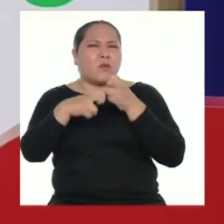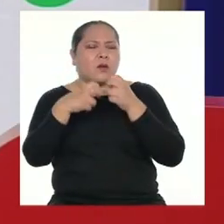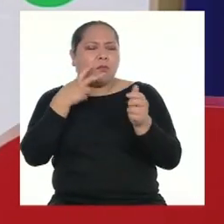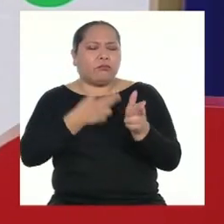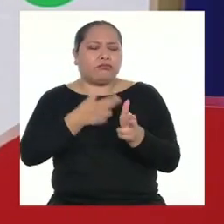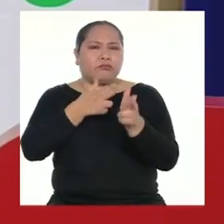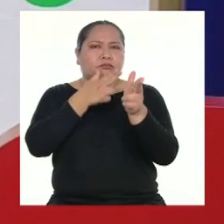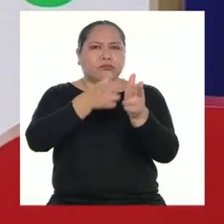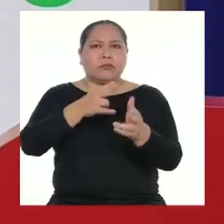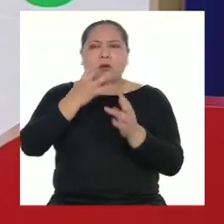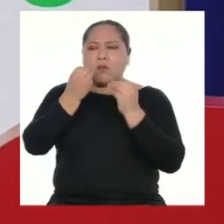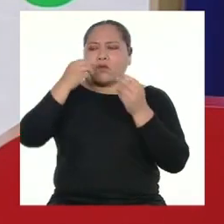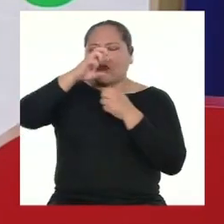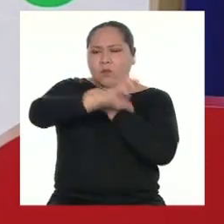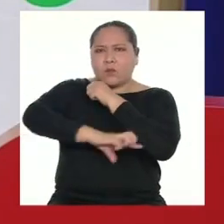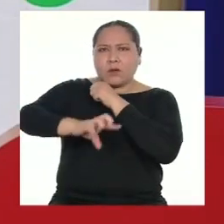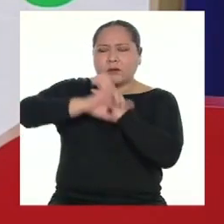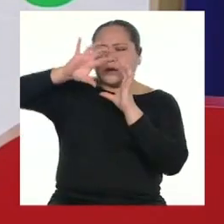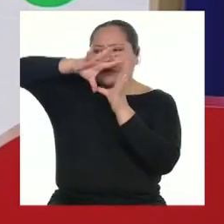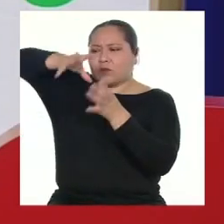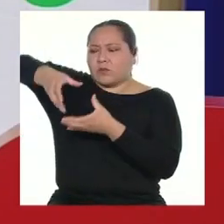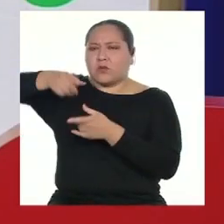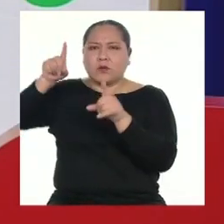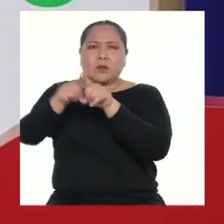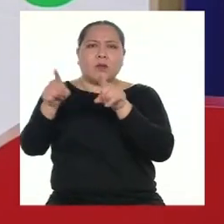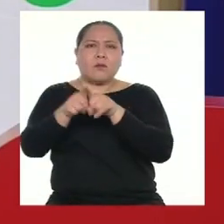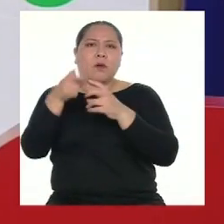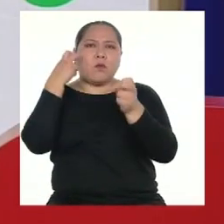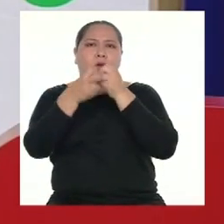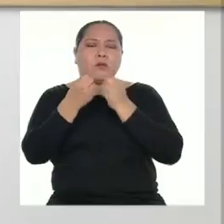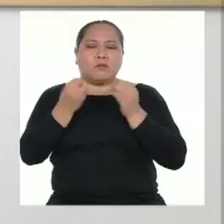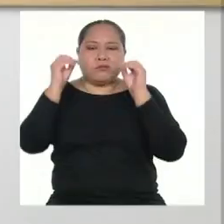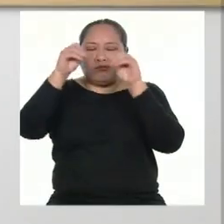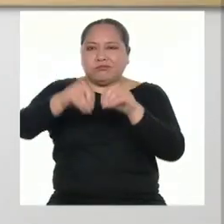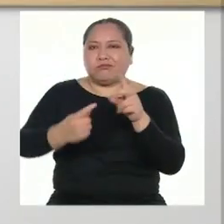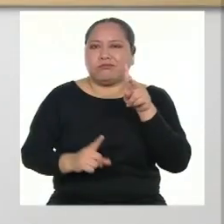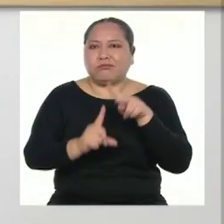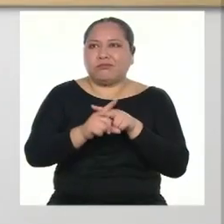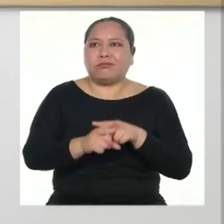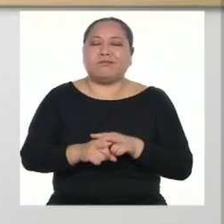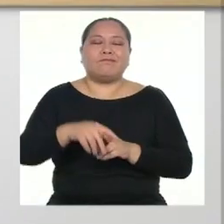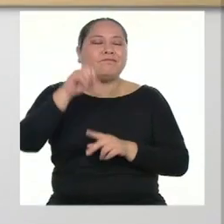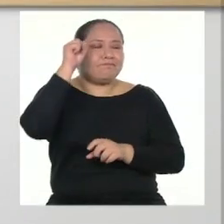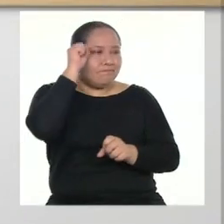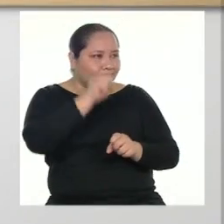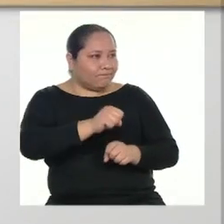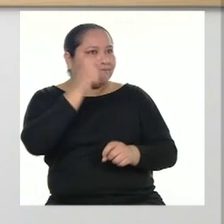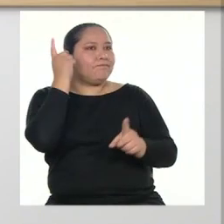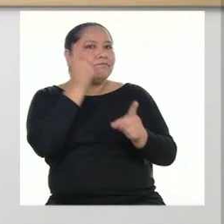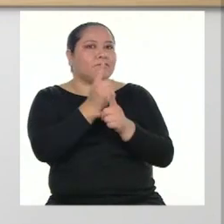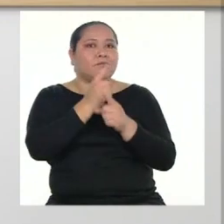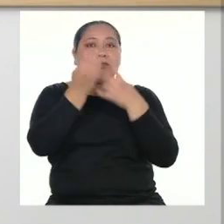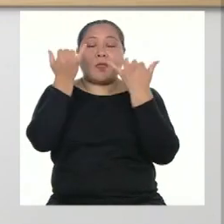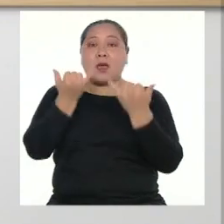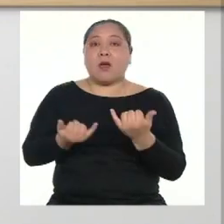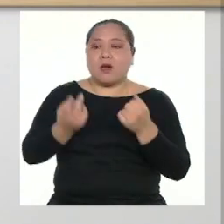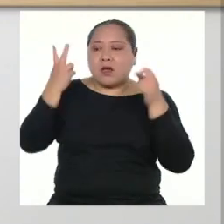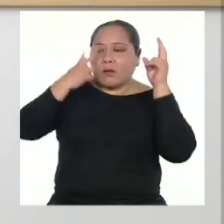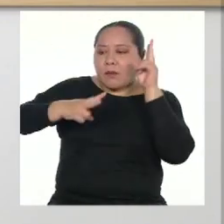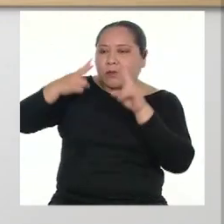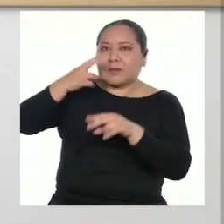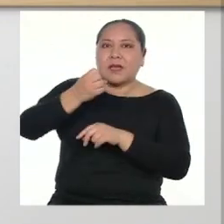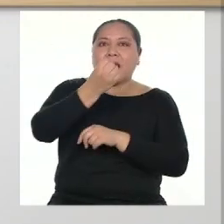países del mundo y también algunas consecuencias que podrían desencadenar. Efectivamente, y ahora vamos a